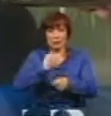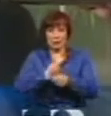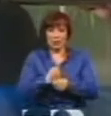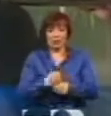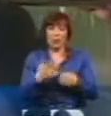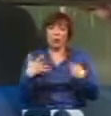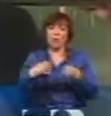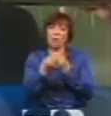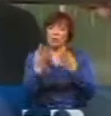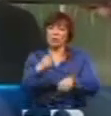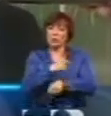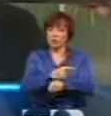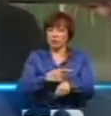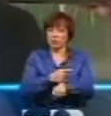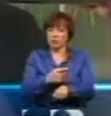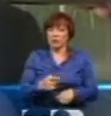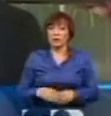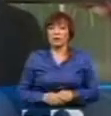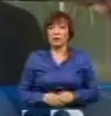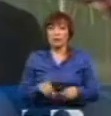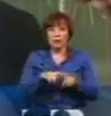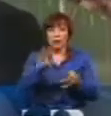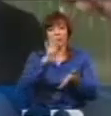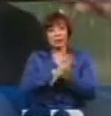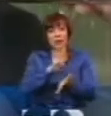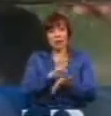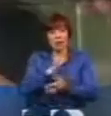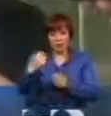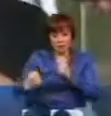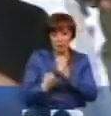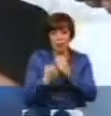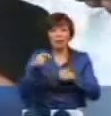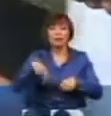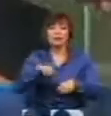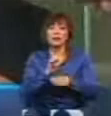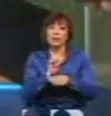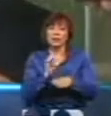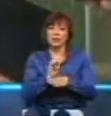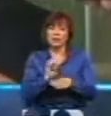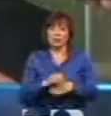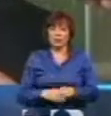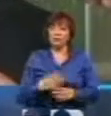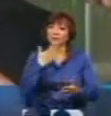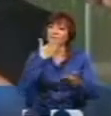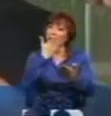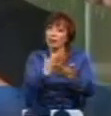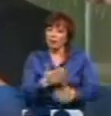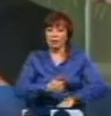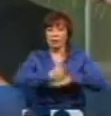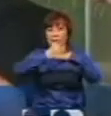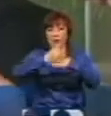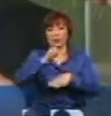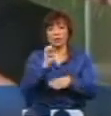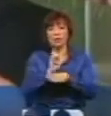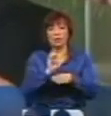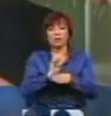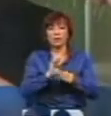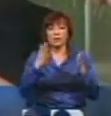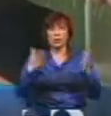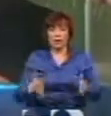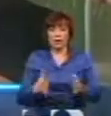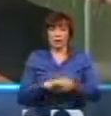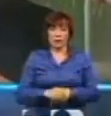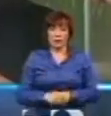porque tenía su procedimiento, pero ha sido muy tranquilo por la colaboración que hemos recibido. Estamos agradeciendo a todas las autoridades ecuatorianas, desde